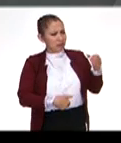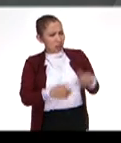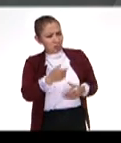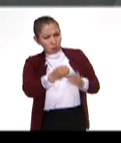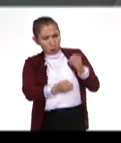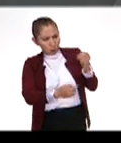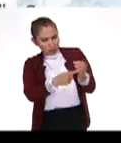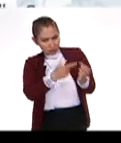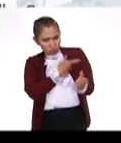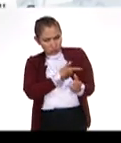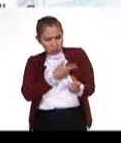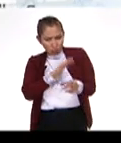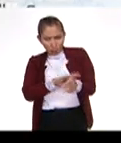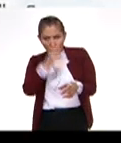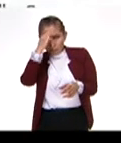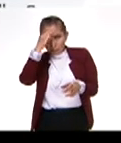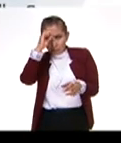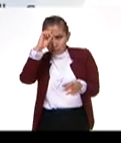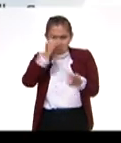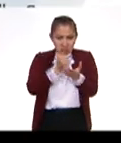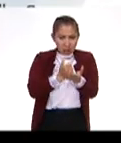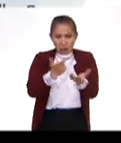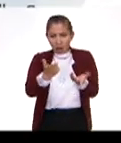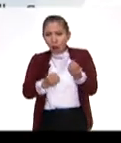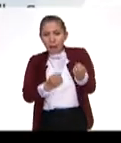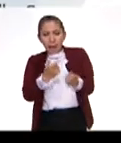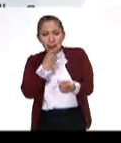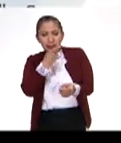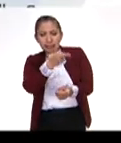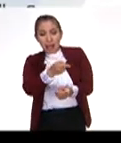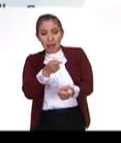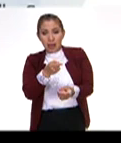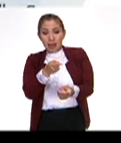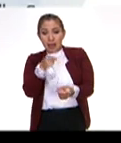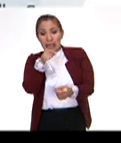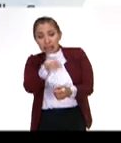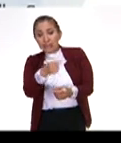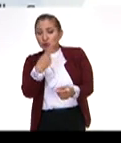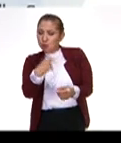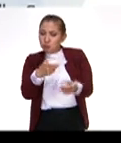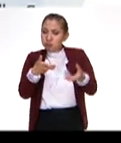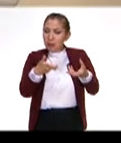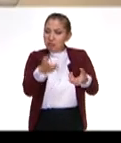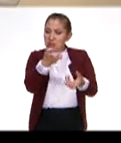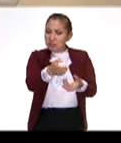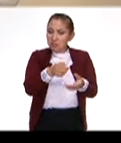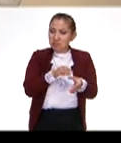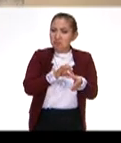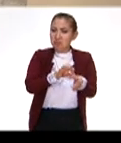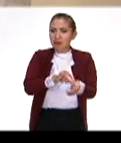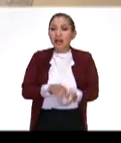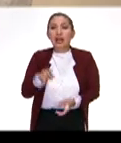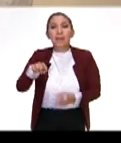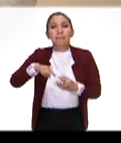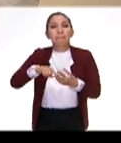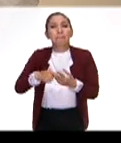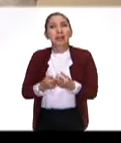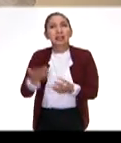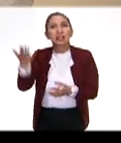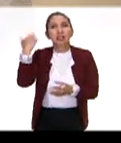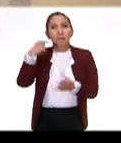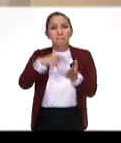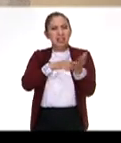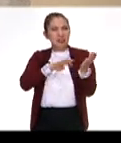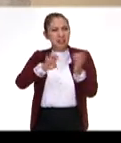marcado tu vocación? ¿Cuál fue la obra que te dijo el autor que ese era tu camino? Era a principios de